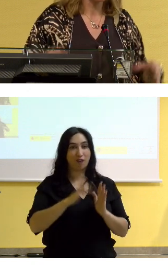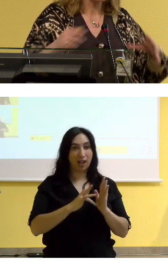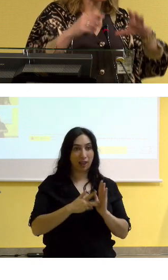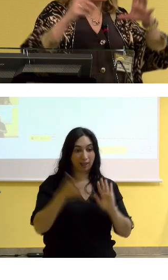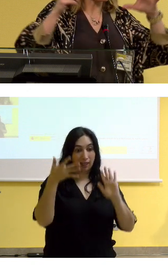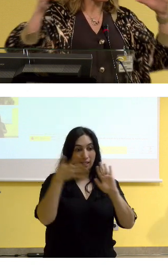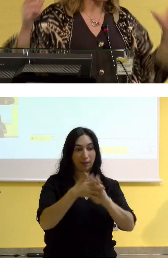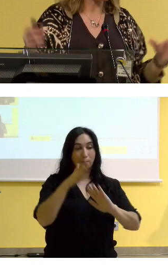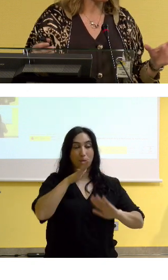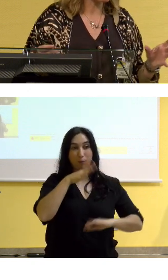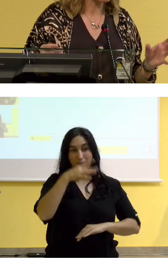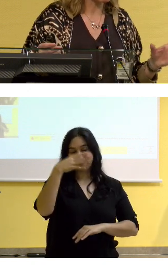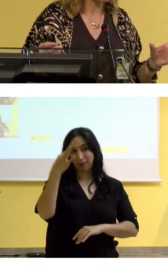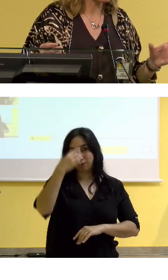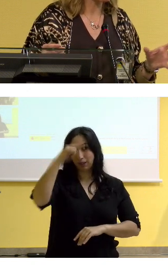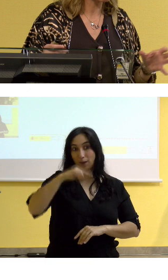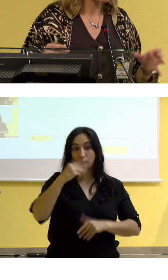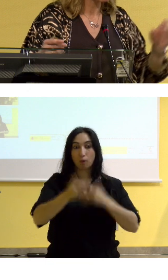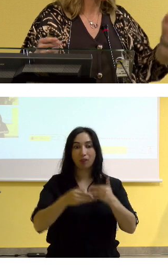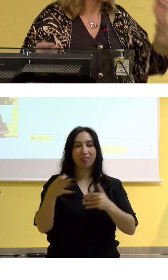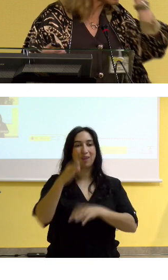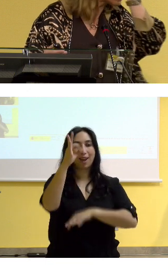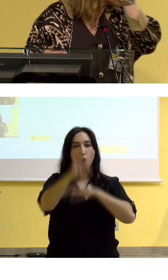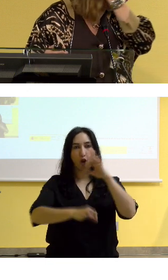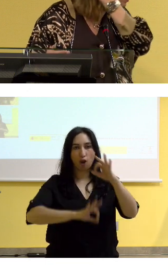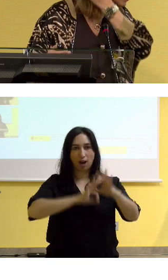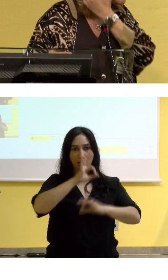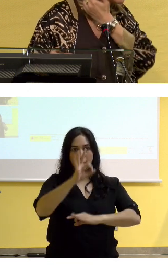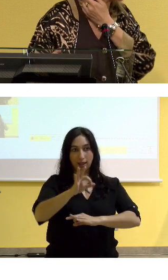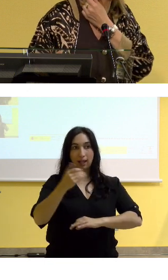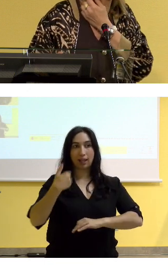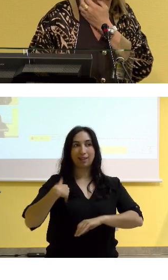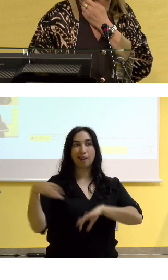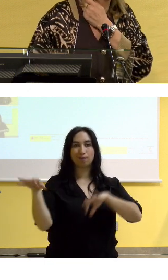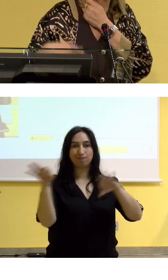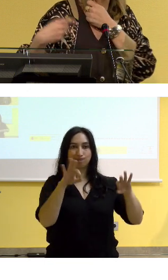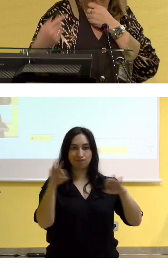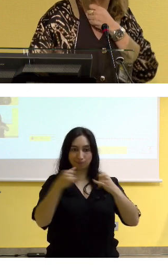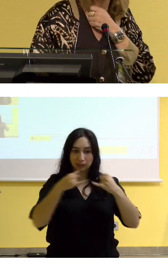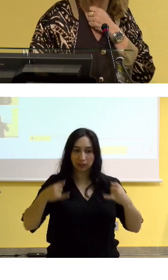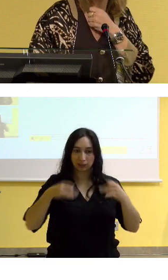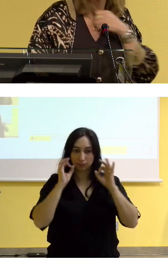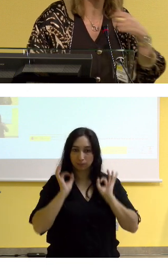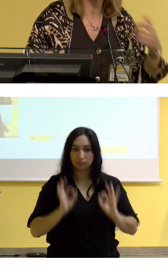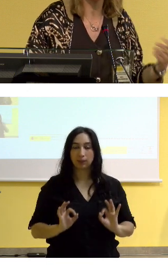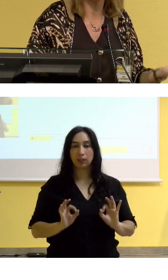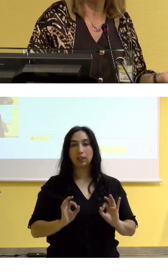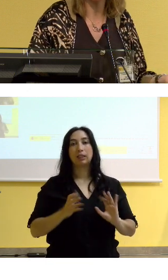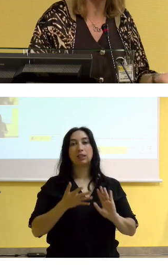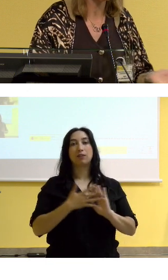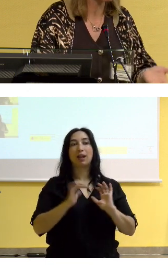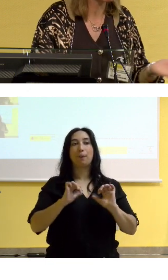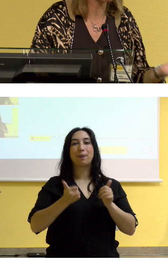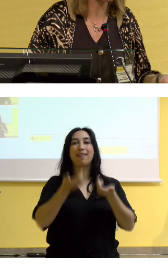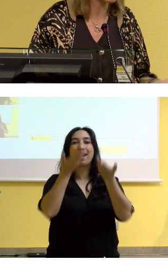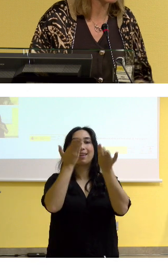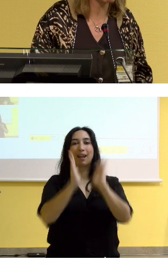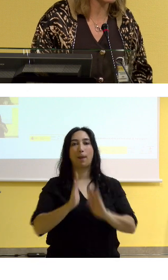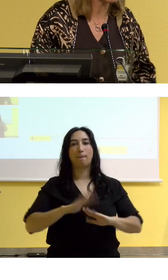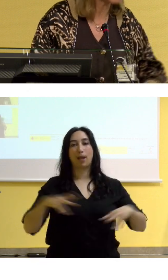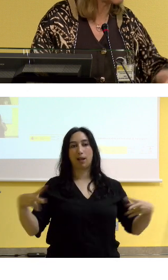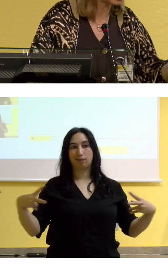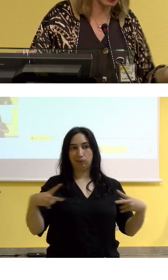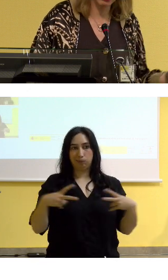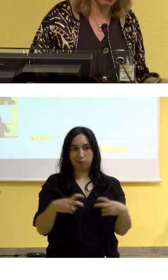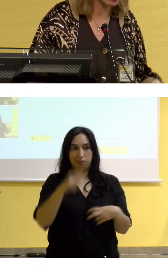que organizar todo este proceso. Una vez que está diseñada la sonda, pues ya empezaríamos lo que es un tratamiento de fecundación in